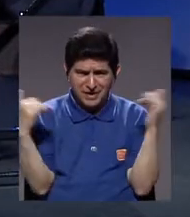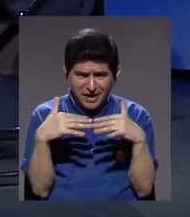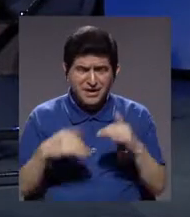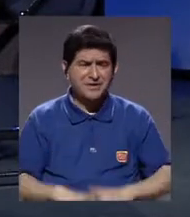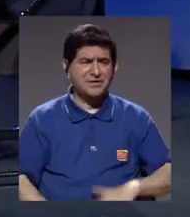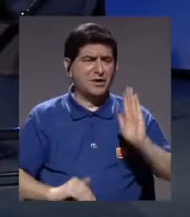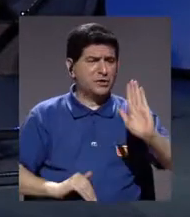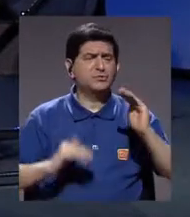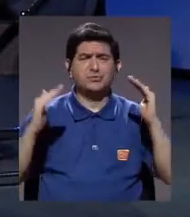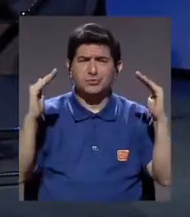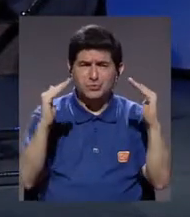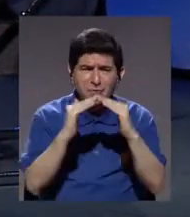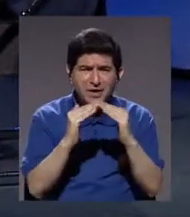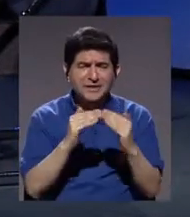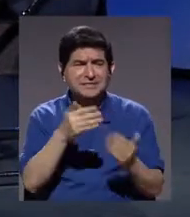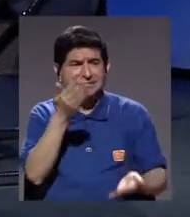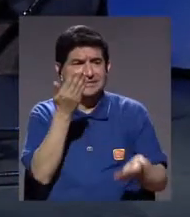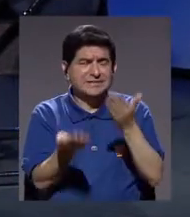Sus hogares